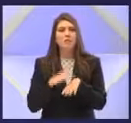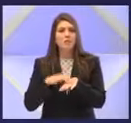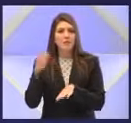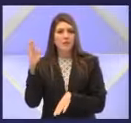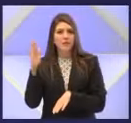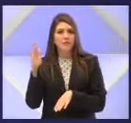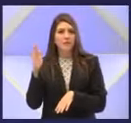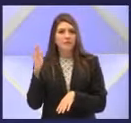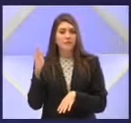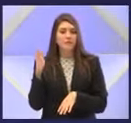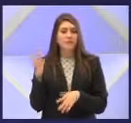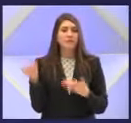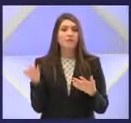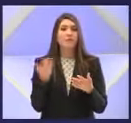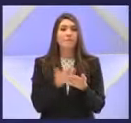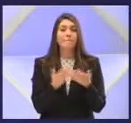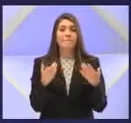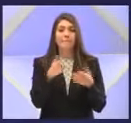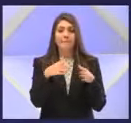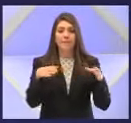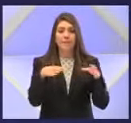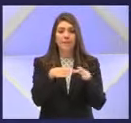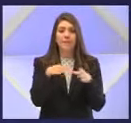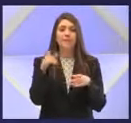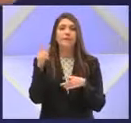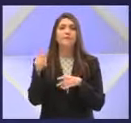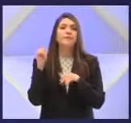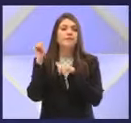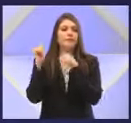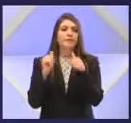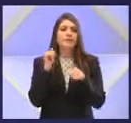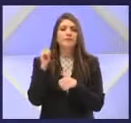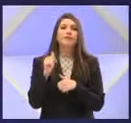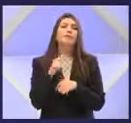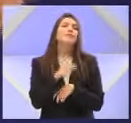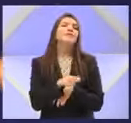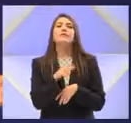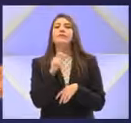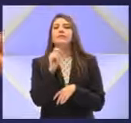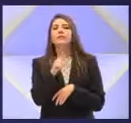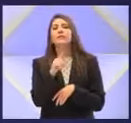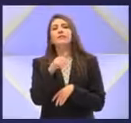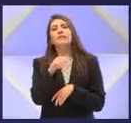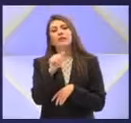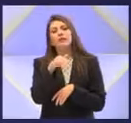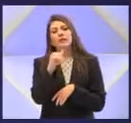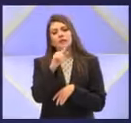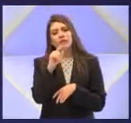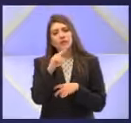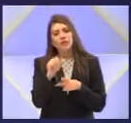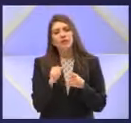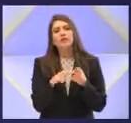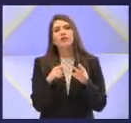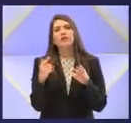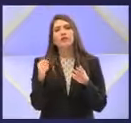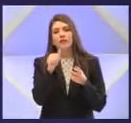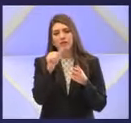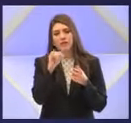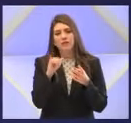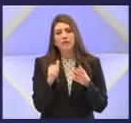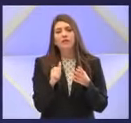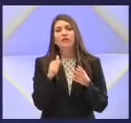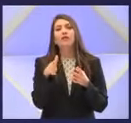día en áfrica en sudamérica en la sierra de oaxaca en el amazonas en asia están